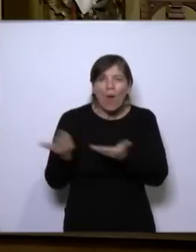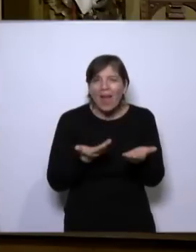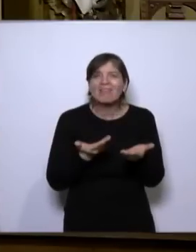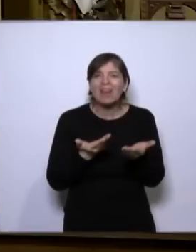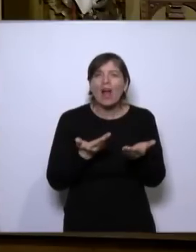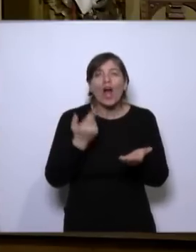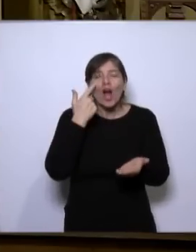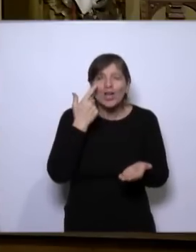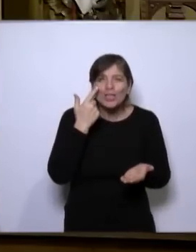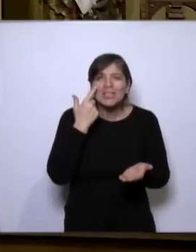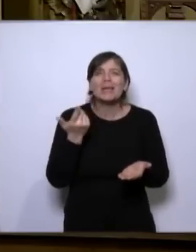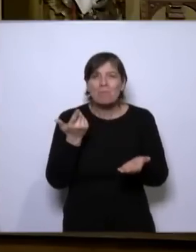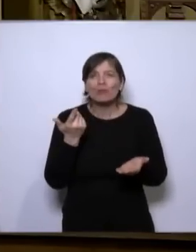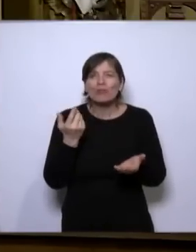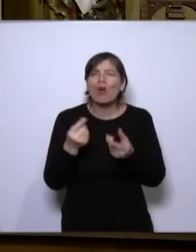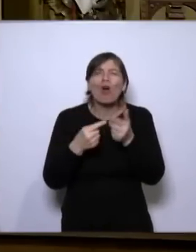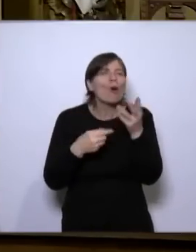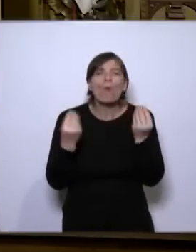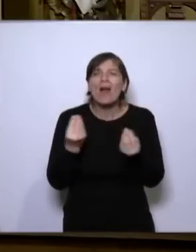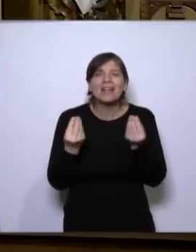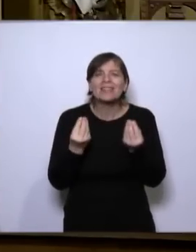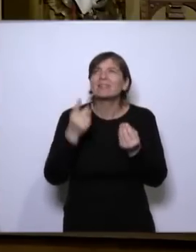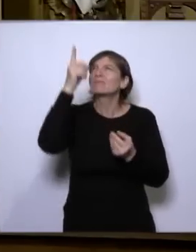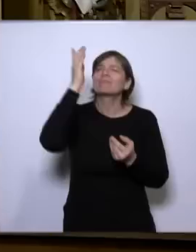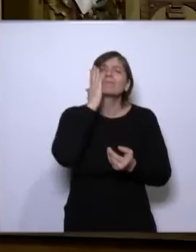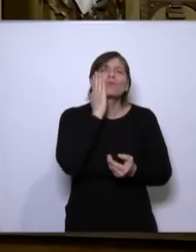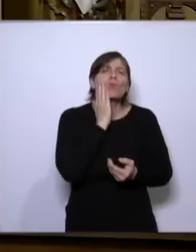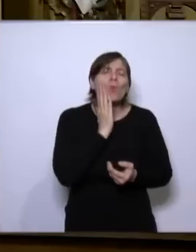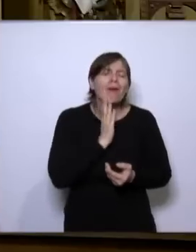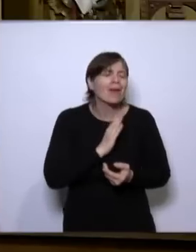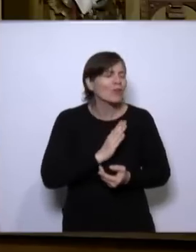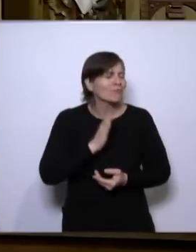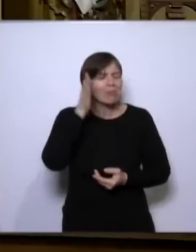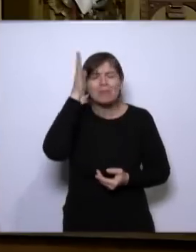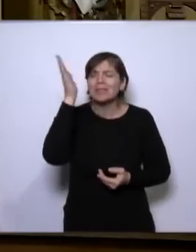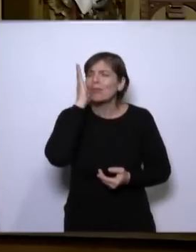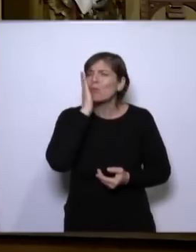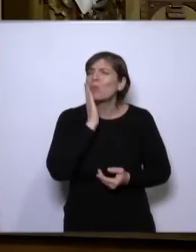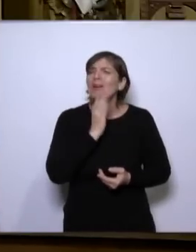conocemos los atributos que lo definen como un ser compasivo y bondadoso,